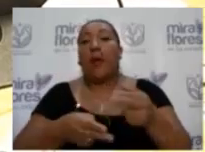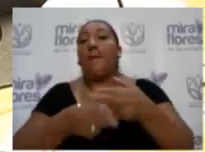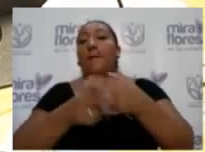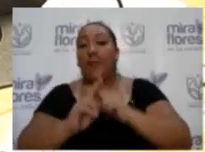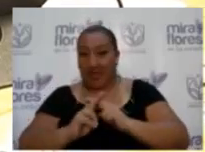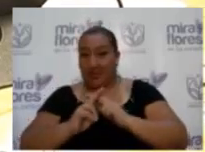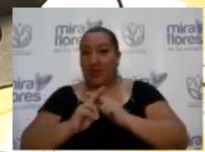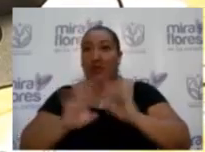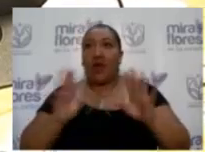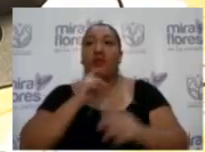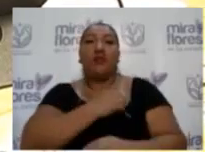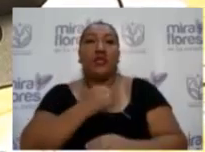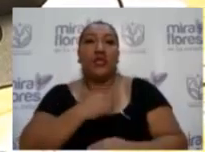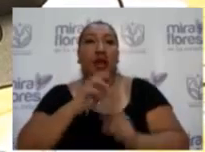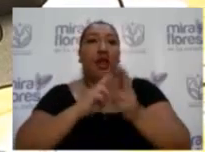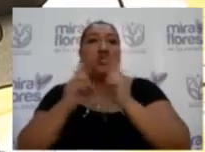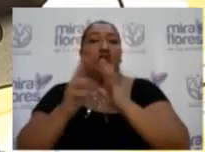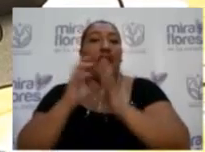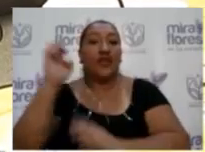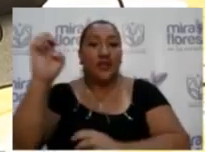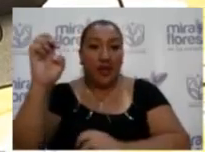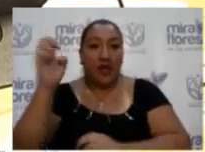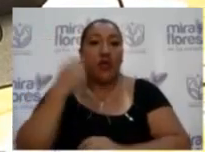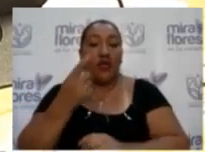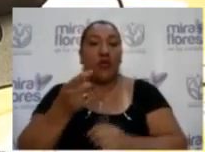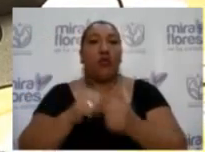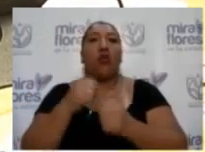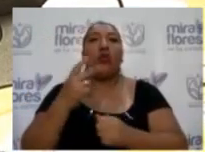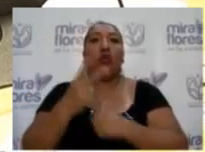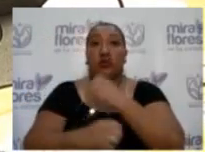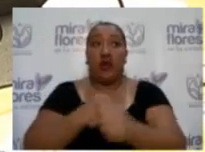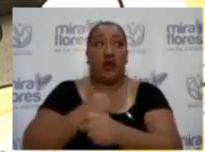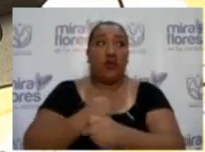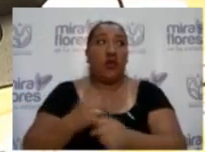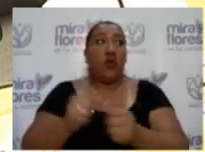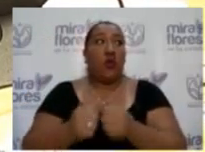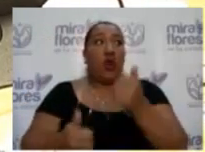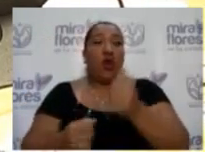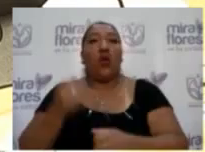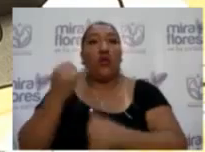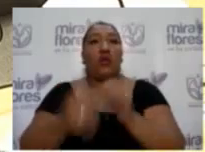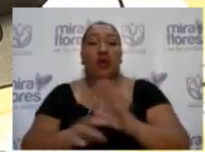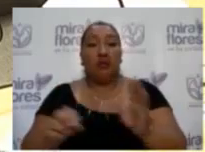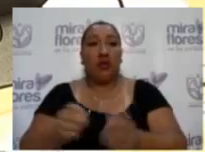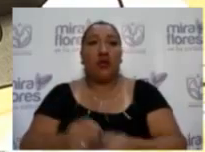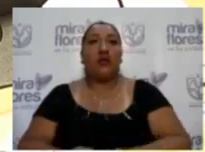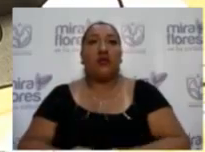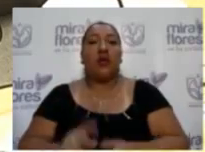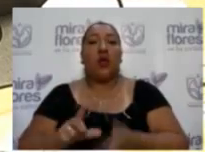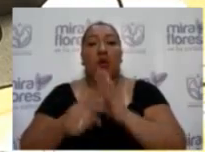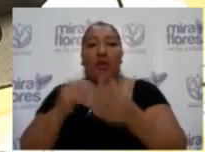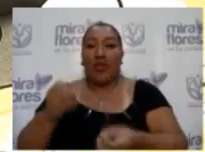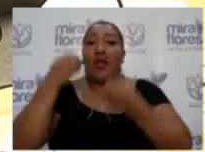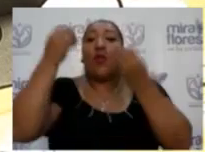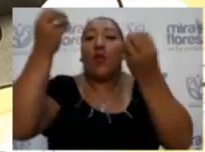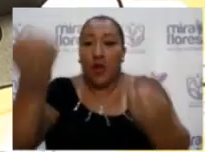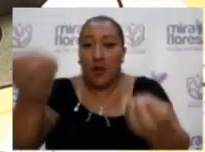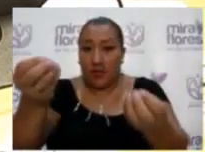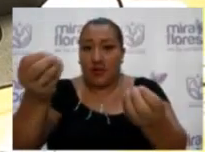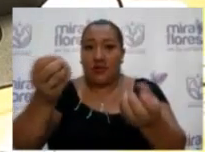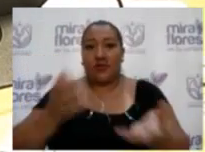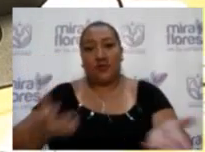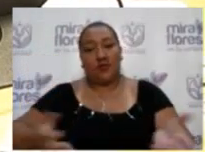Ministerio de Relaciones Exteriores de 60 bicicletas por 2 años, las cuales deben ser devueltas sin